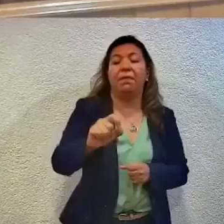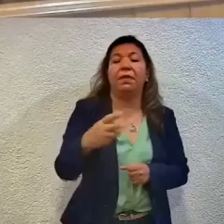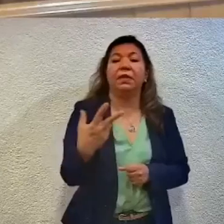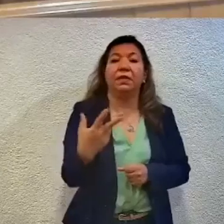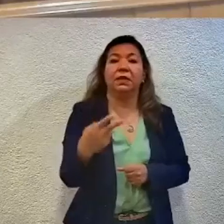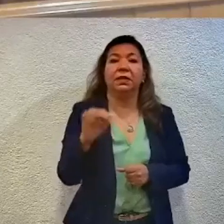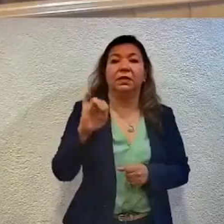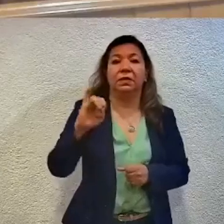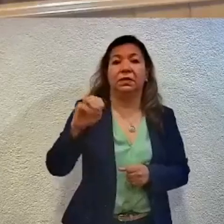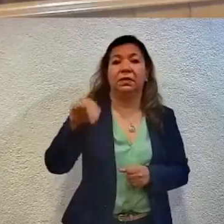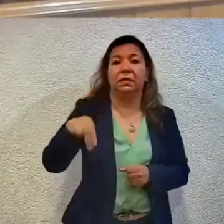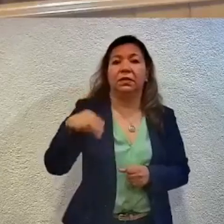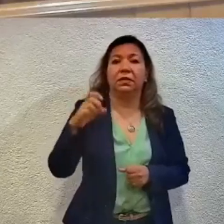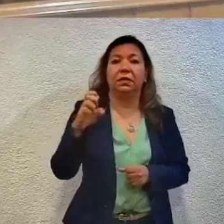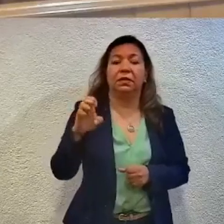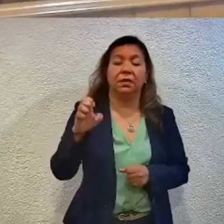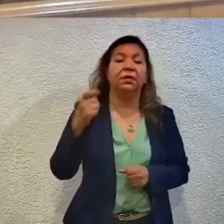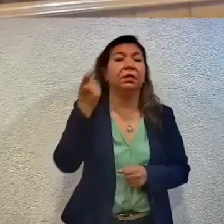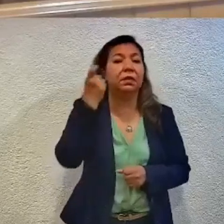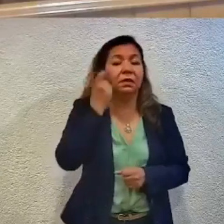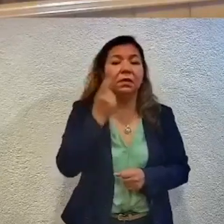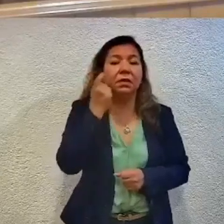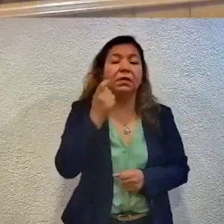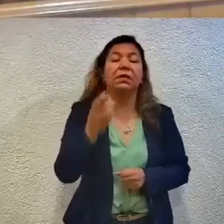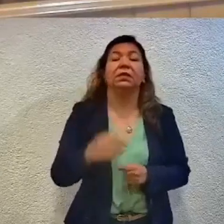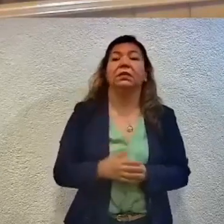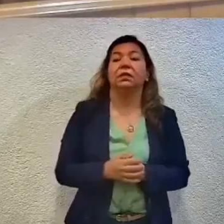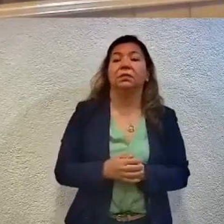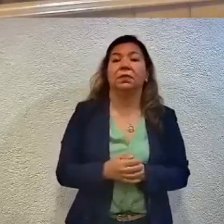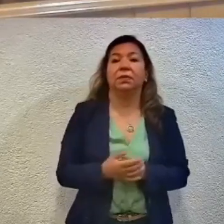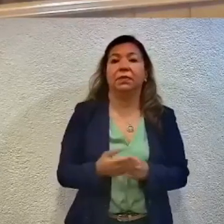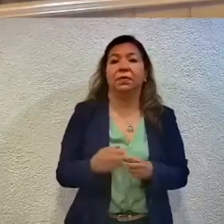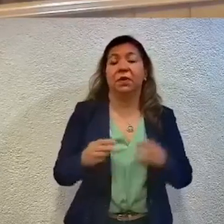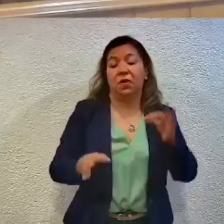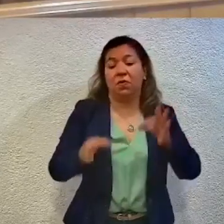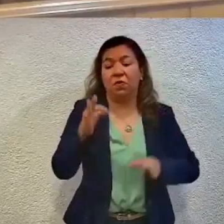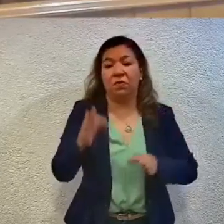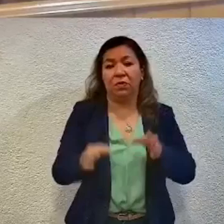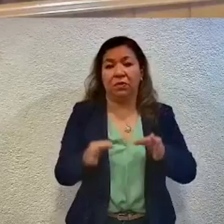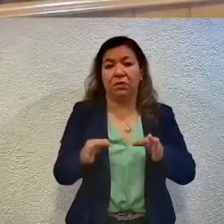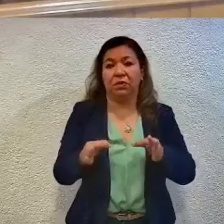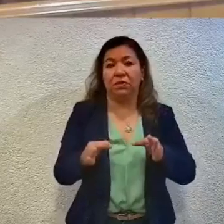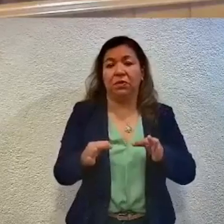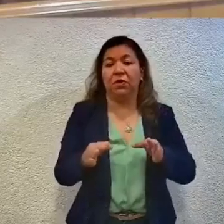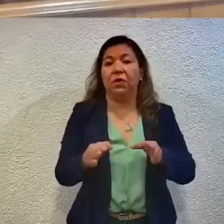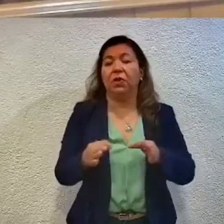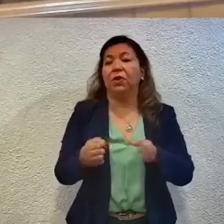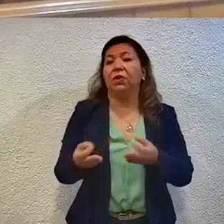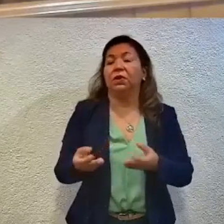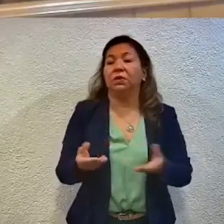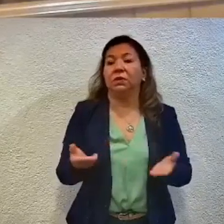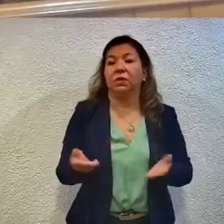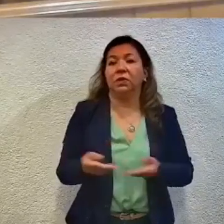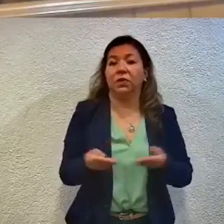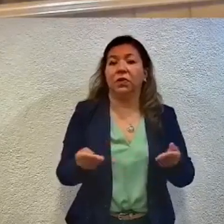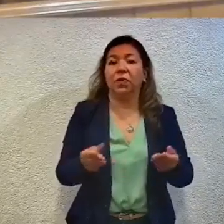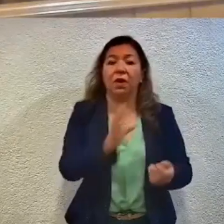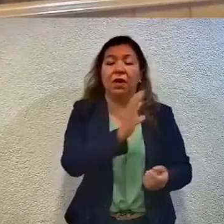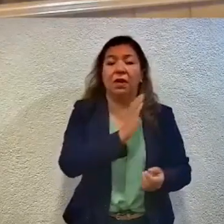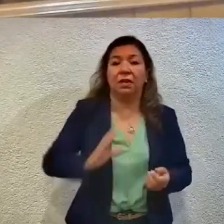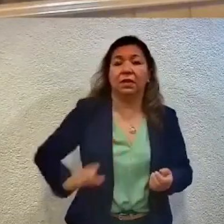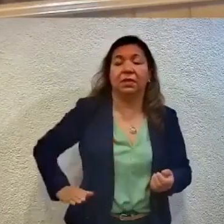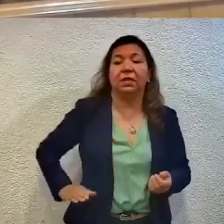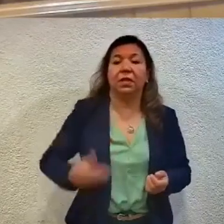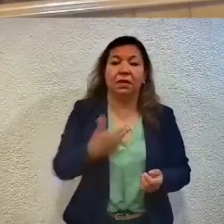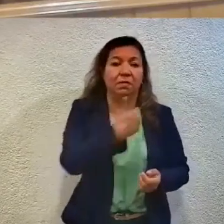Electoral y de Participación Ciudadana del Estado de Guerrero, mientras que el juicio electoral ciudadano fue promovido por la candidata y candidatos a la